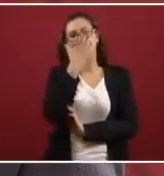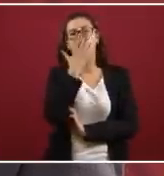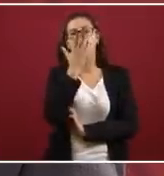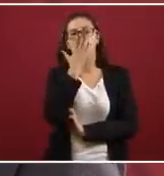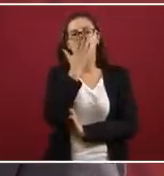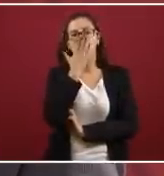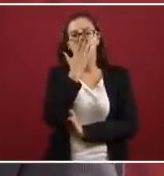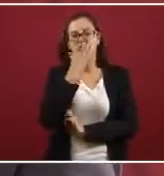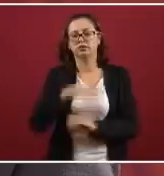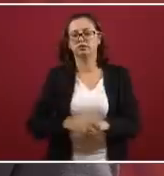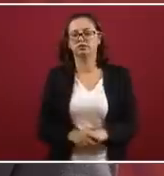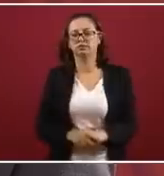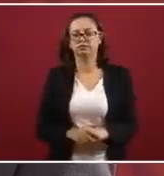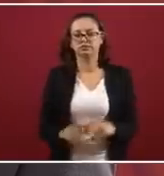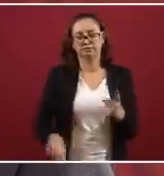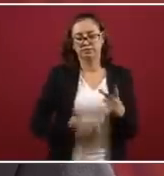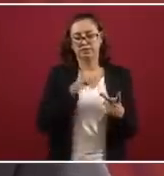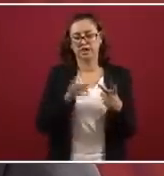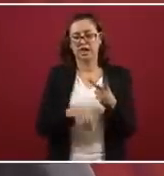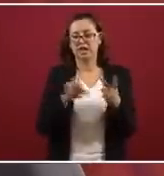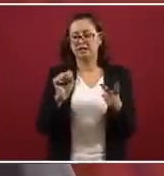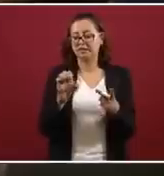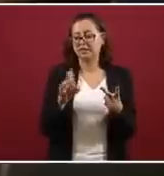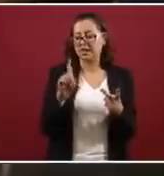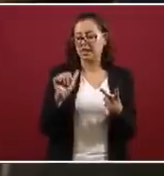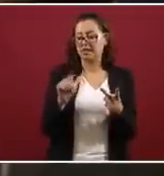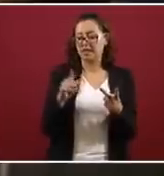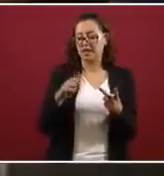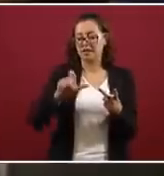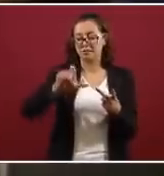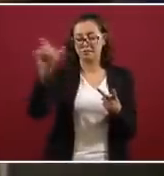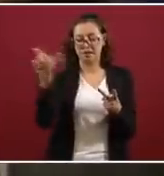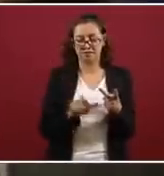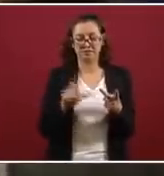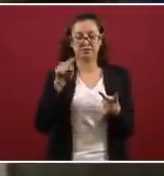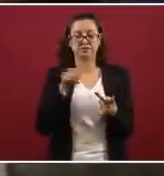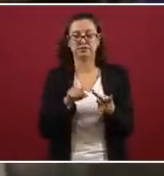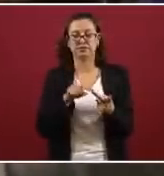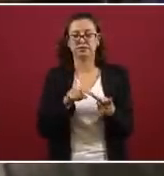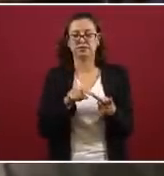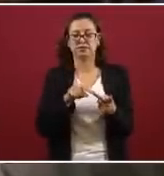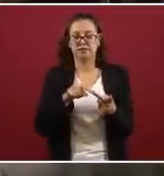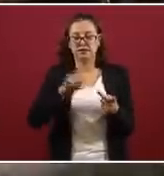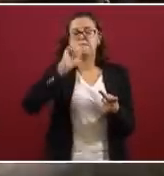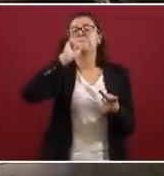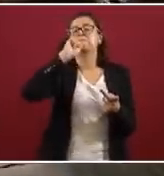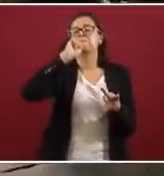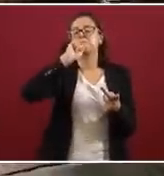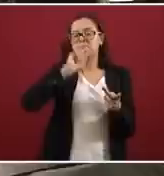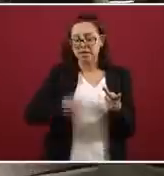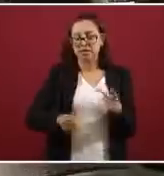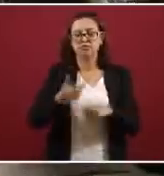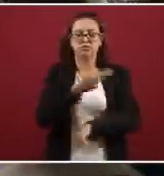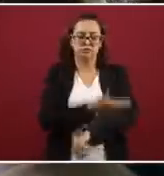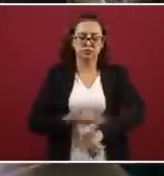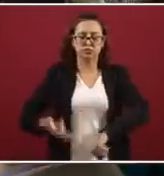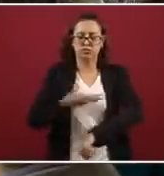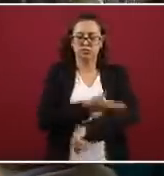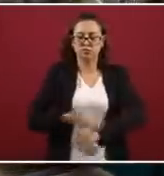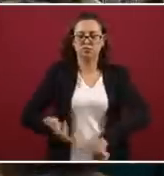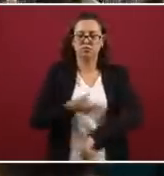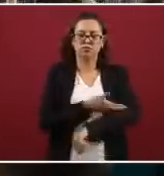En el caso de Segalmex, que está aquí, ya se está